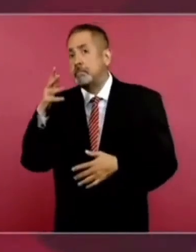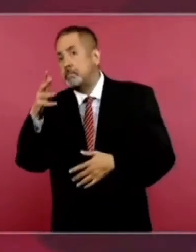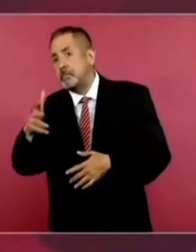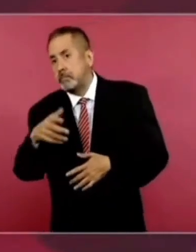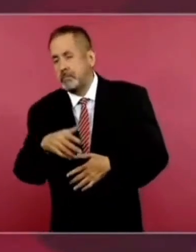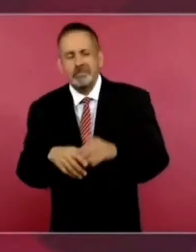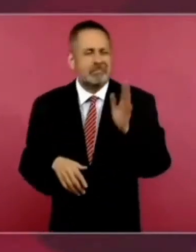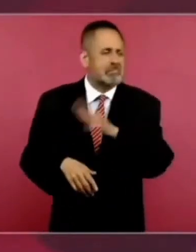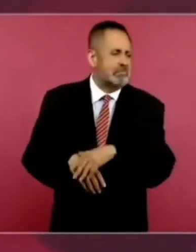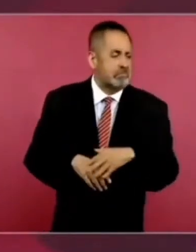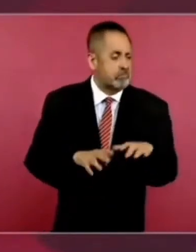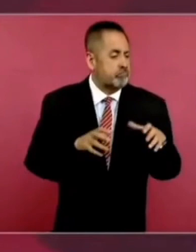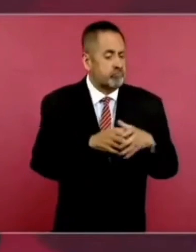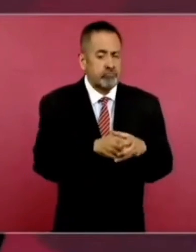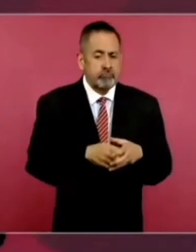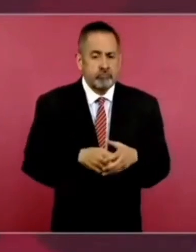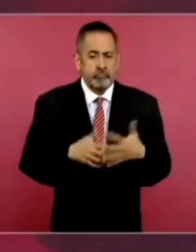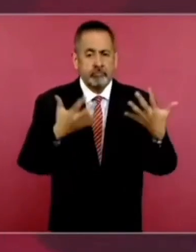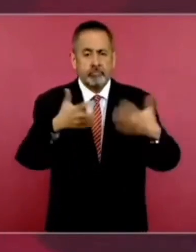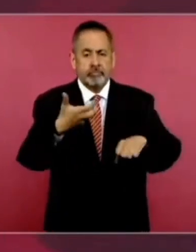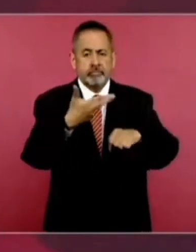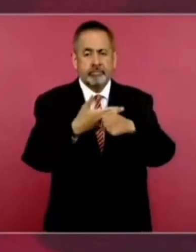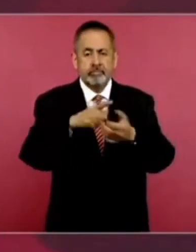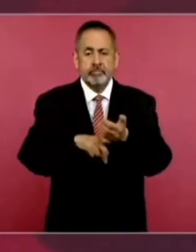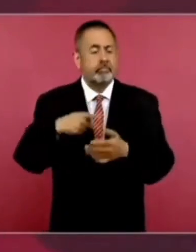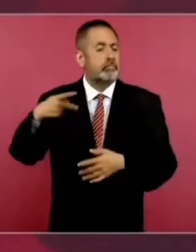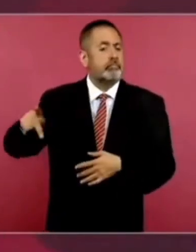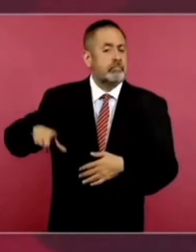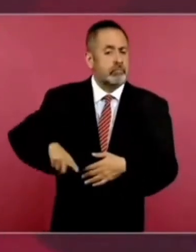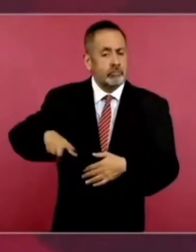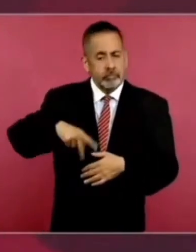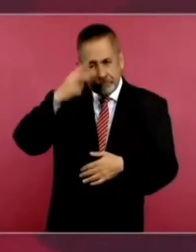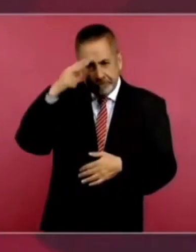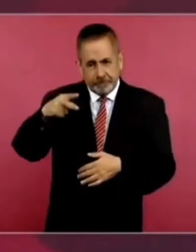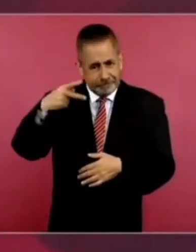porque ¿de quién son las empresas públicas? Del pueblo de México.